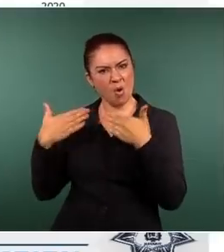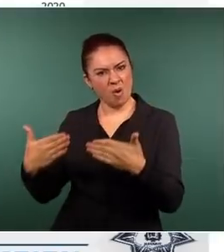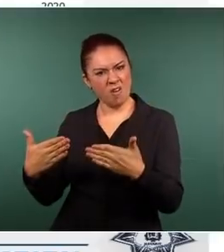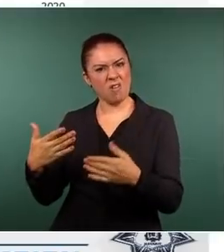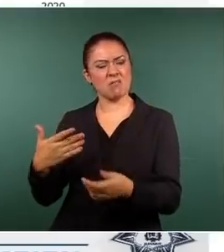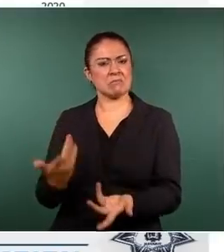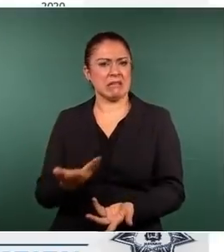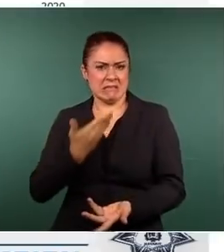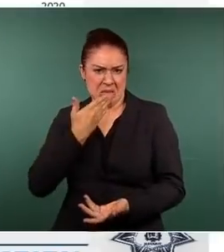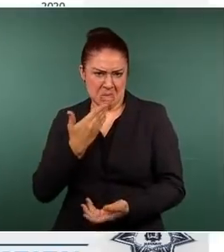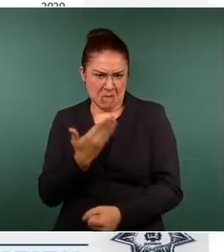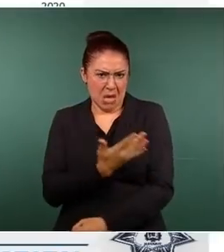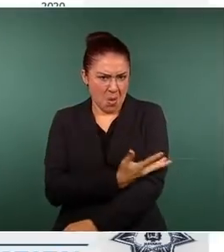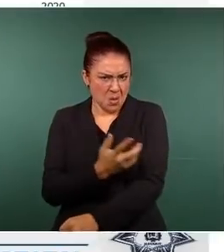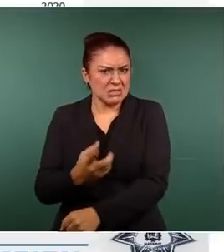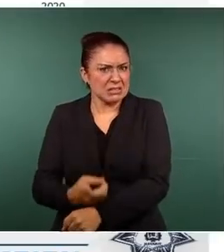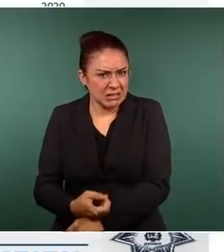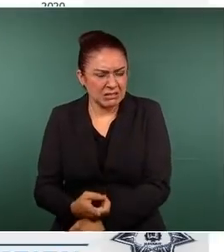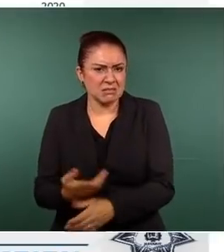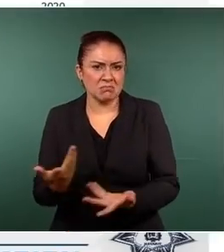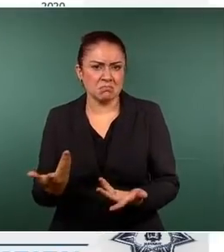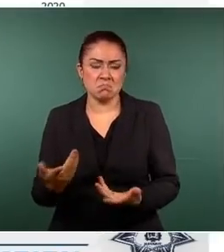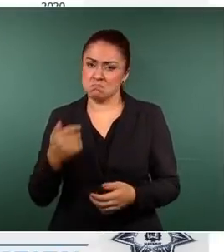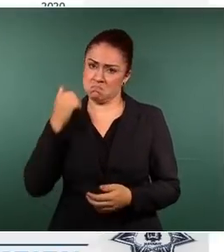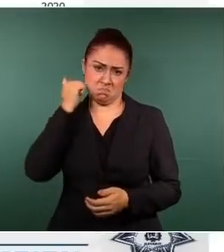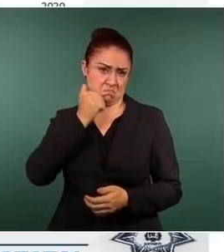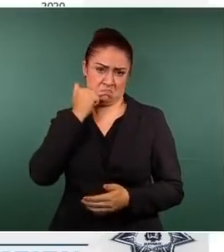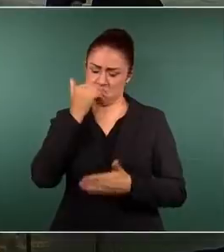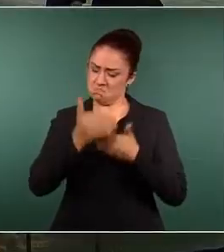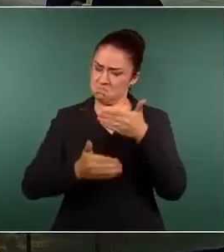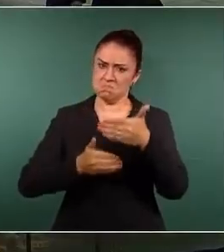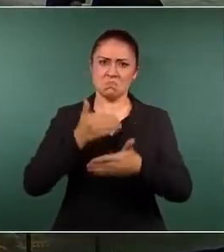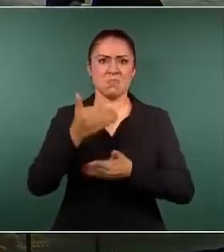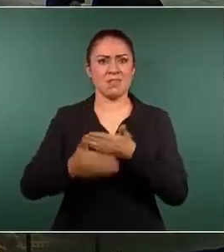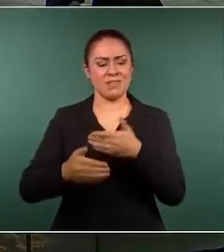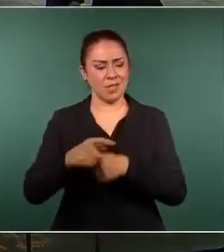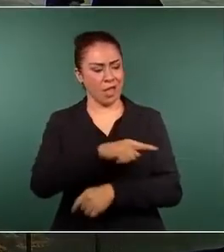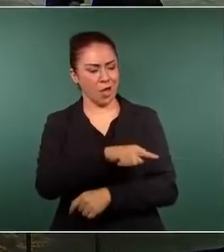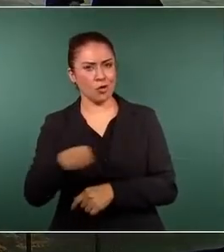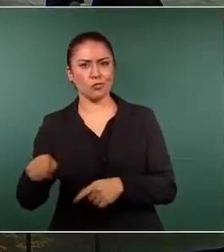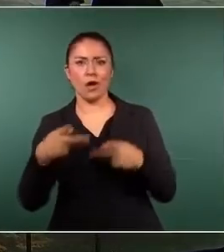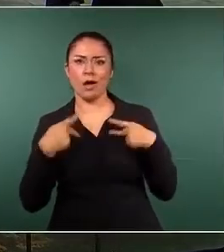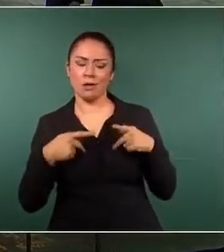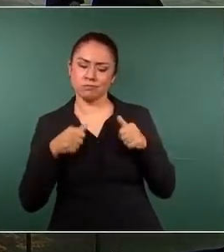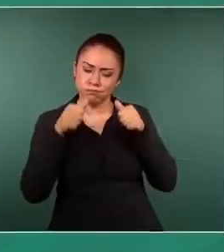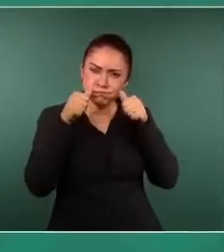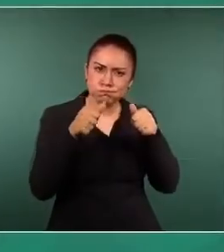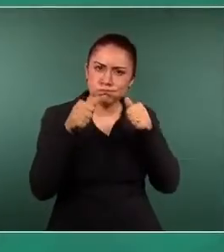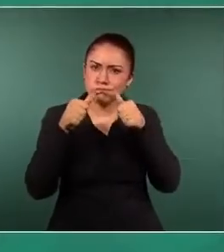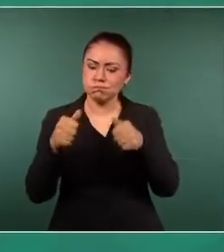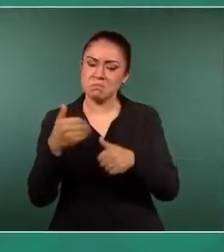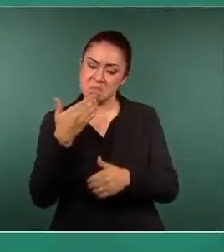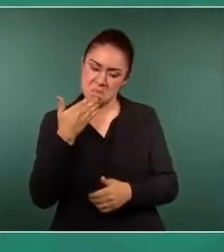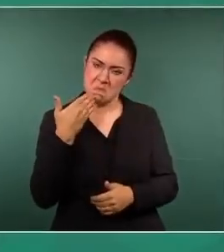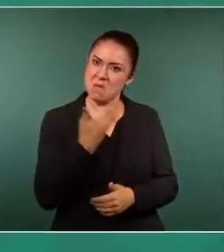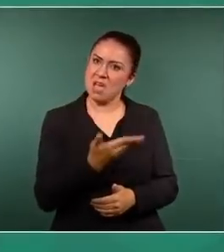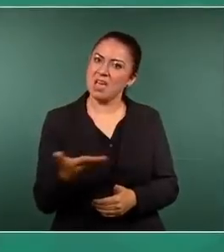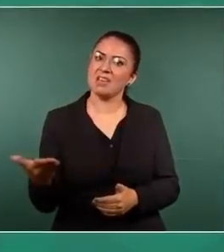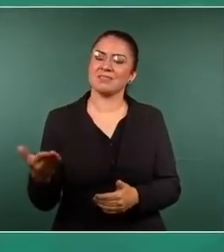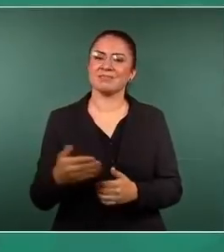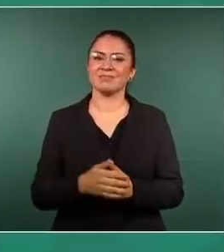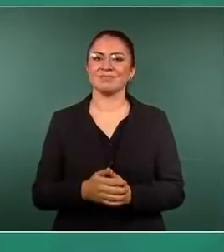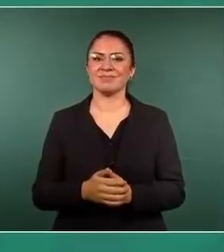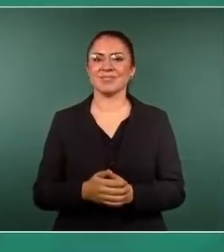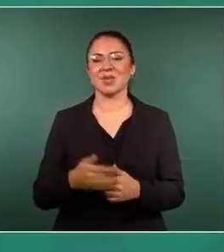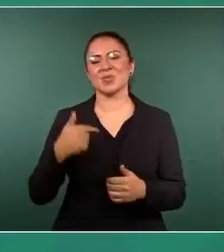se puede salir adelante buscando siempre el bien de la ciudadanía agradezco el apoyo invaluable que